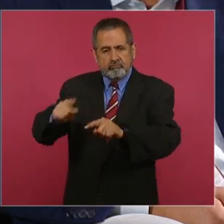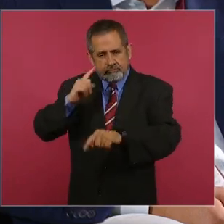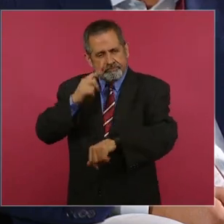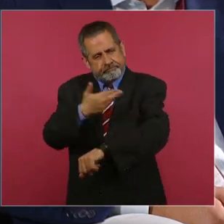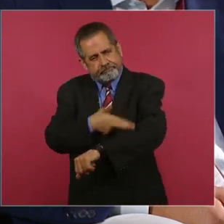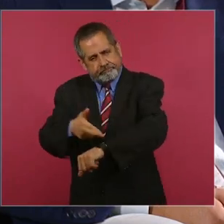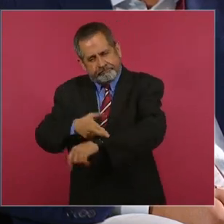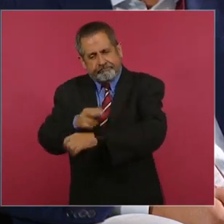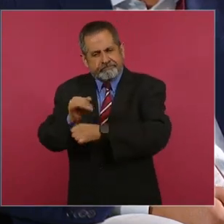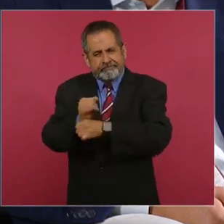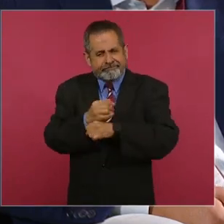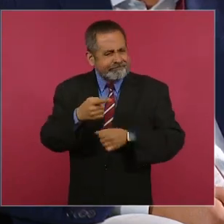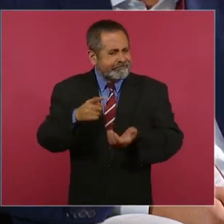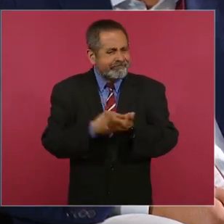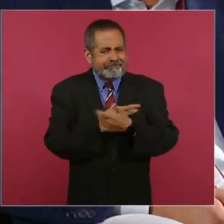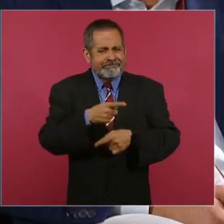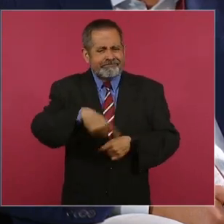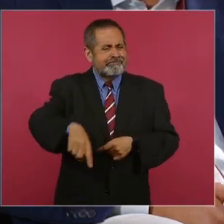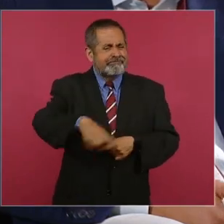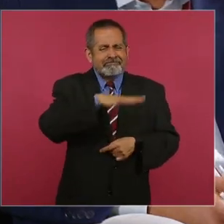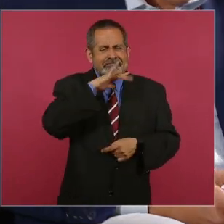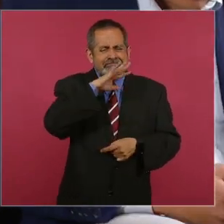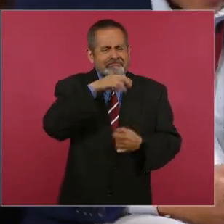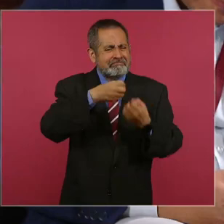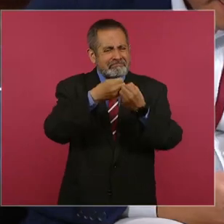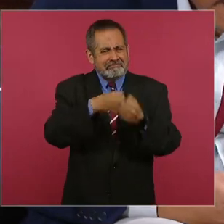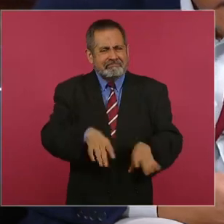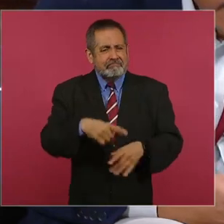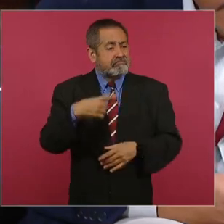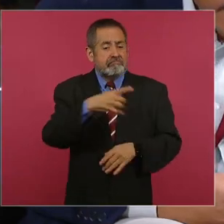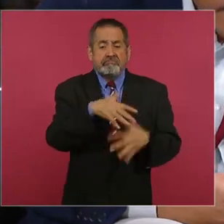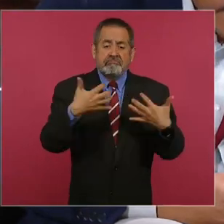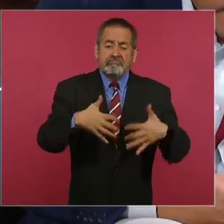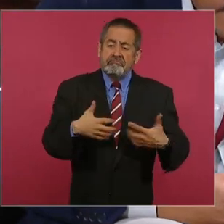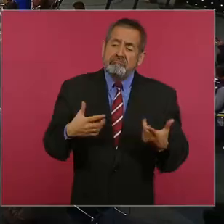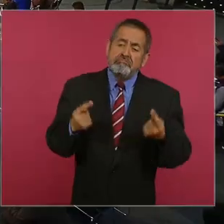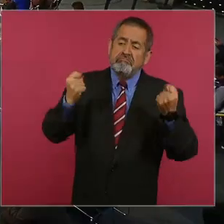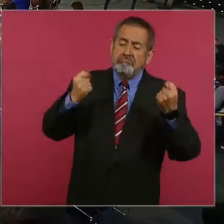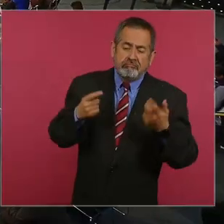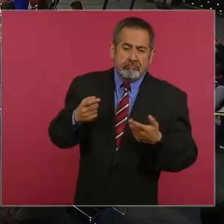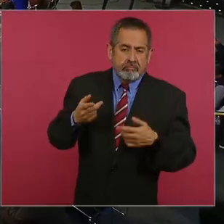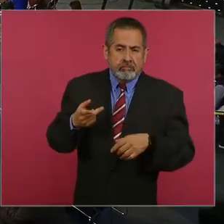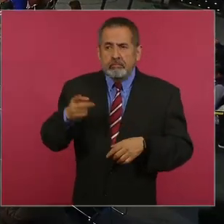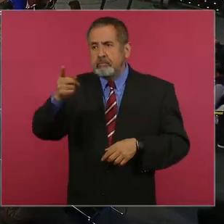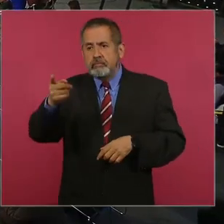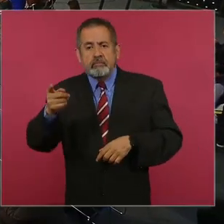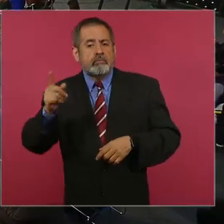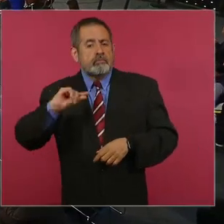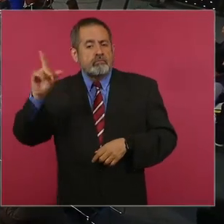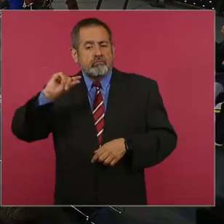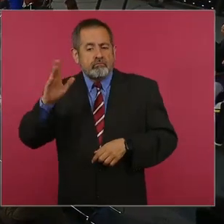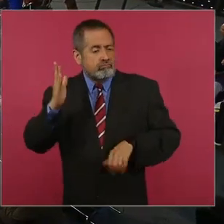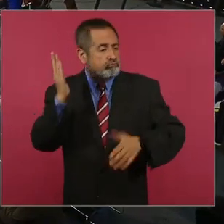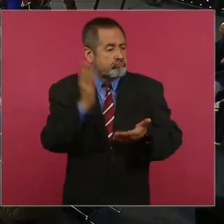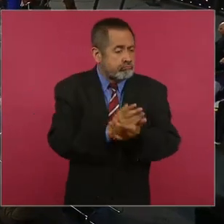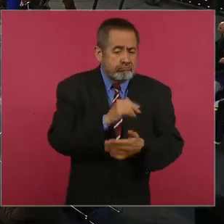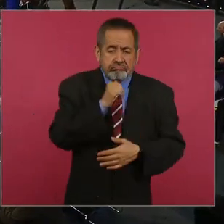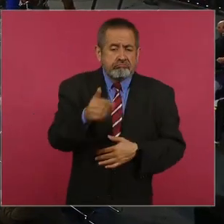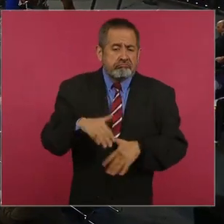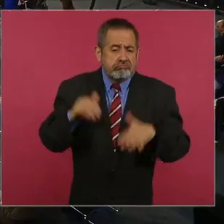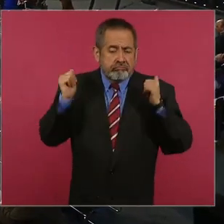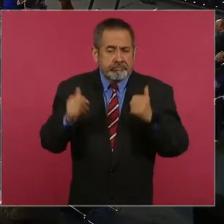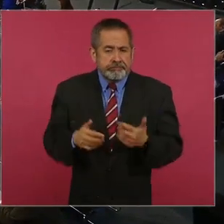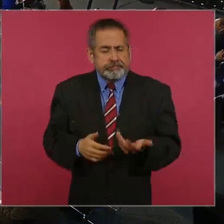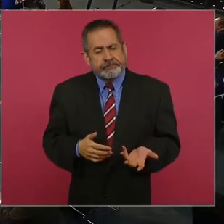investigue el daño ambiental que comete la empresa y la omisión de autoridades locales ¿se podría dar algún